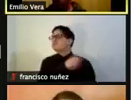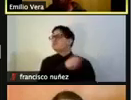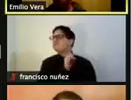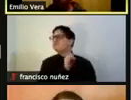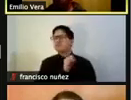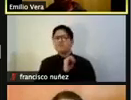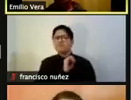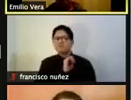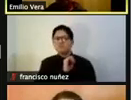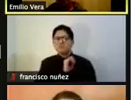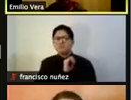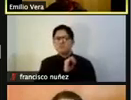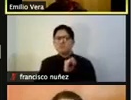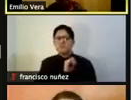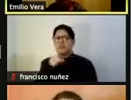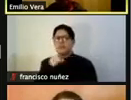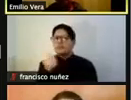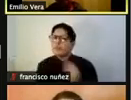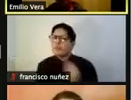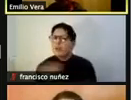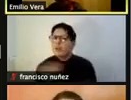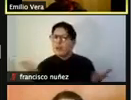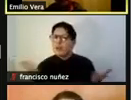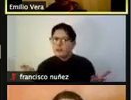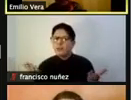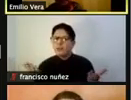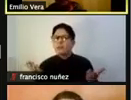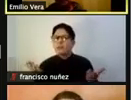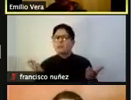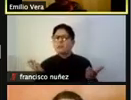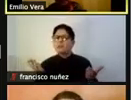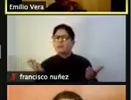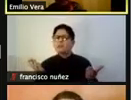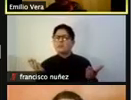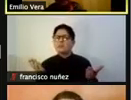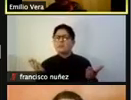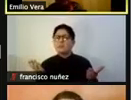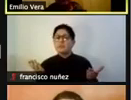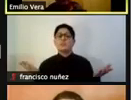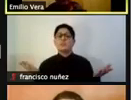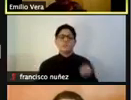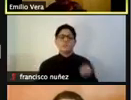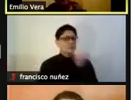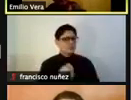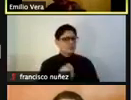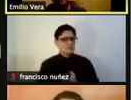de que hay, por ejemplo, aquí,